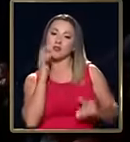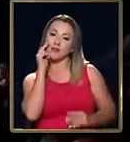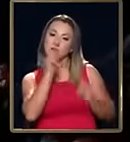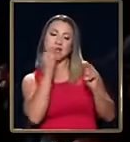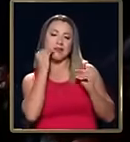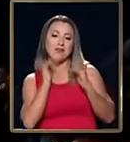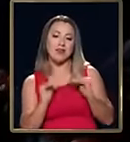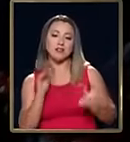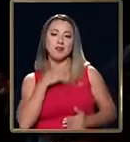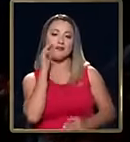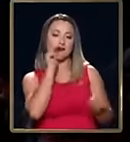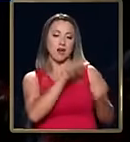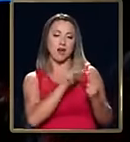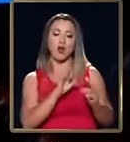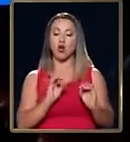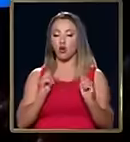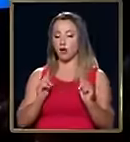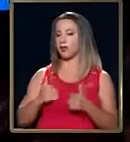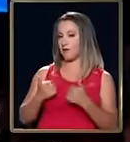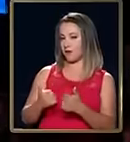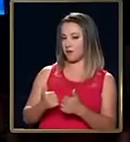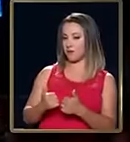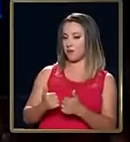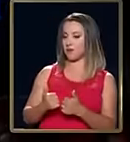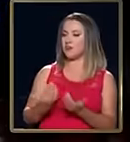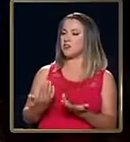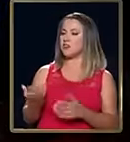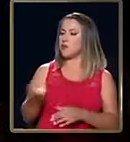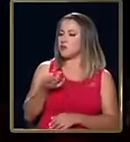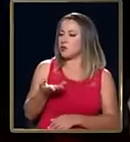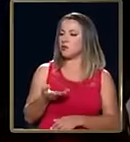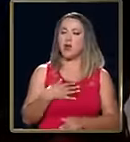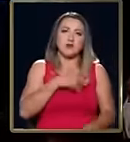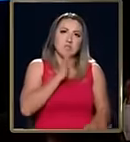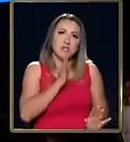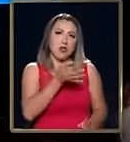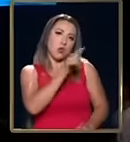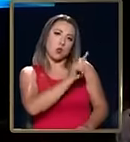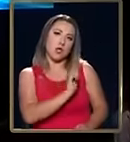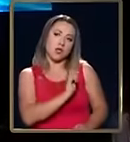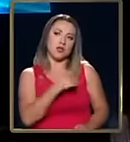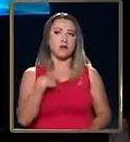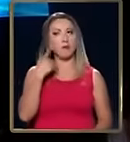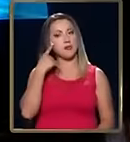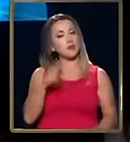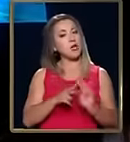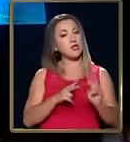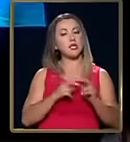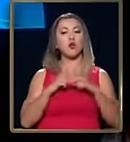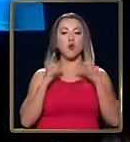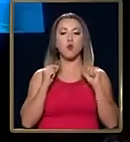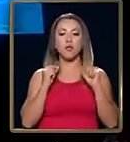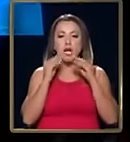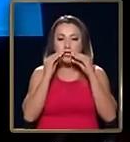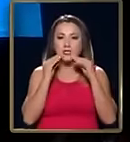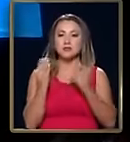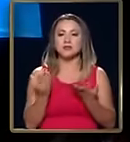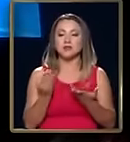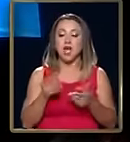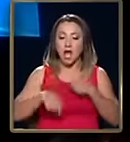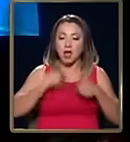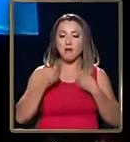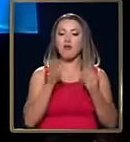sus nietos. Bueno, está bien. ¿Qué me propones tú? Ay, no sé, dígalo usted. Yo estaba pensando hacer humita. Sí, claro, voy